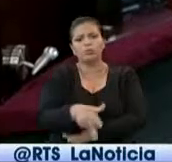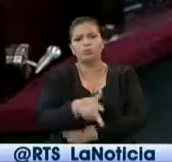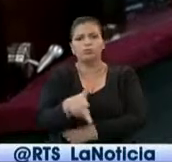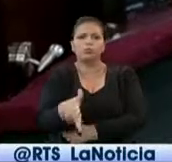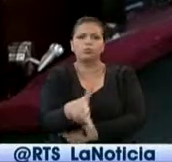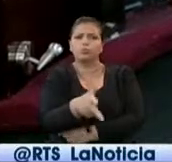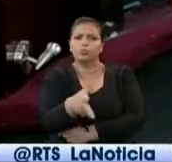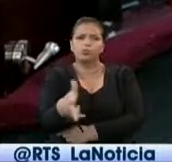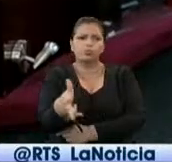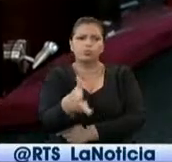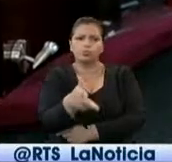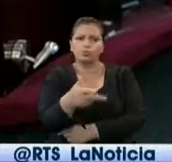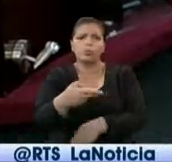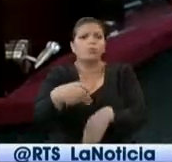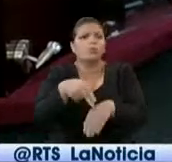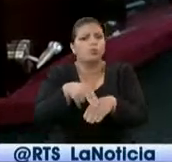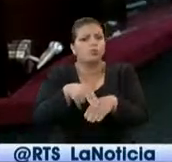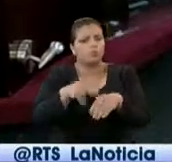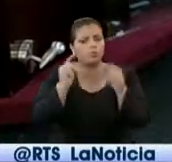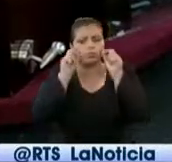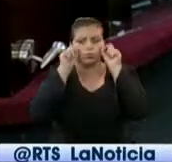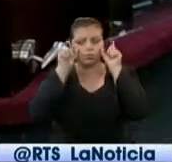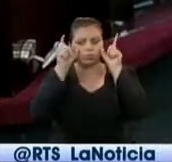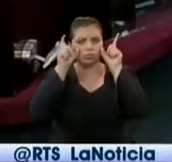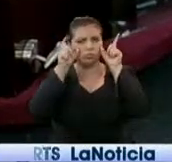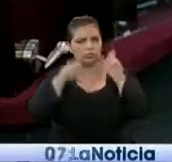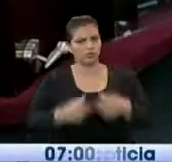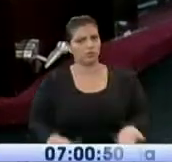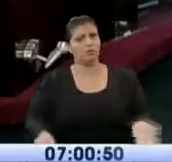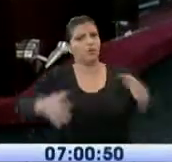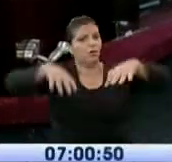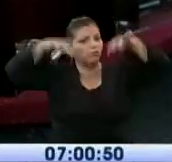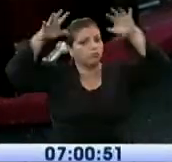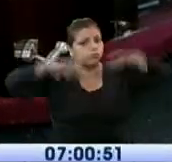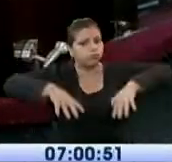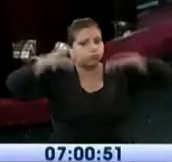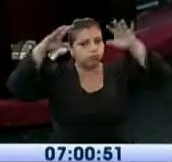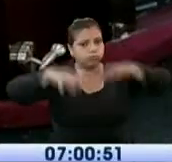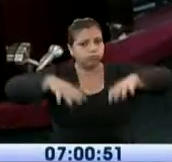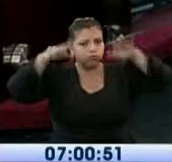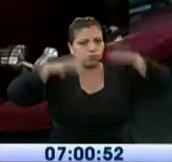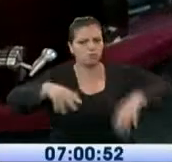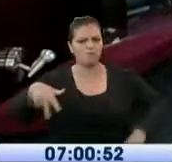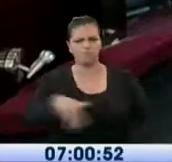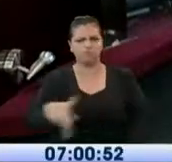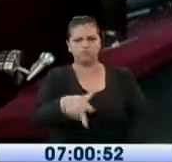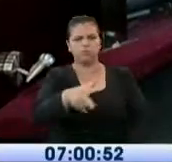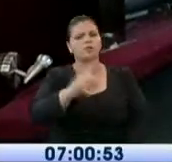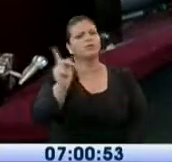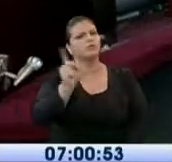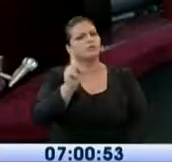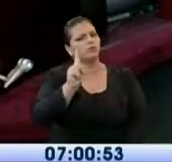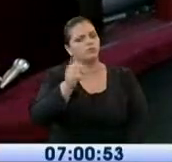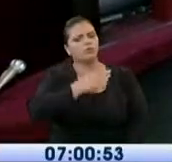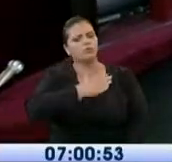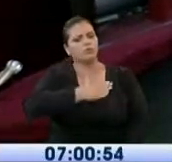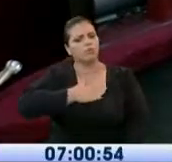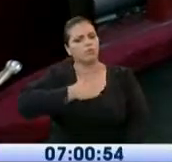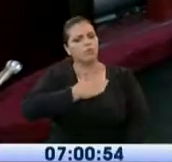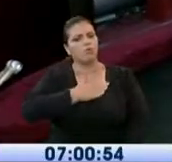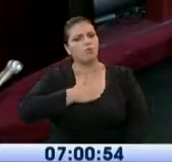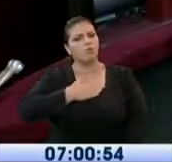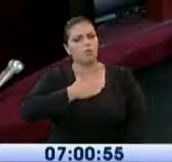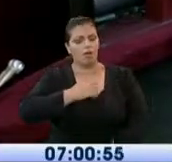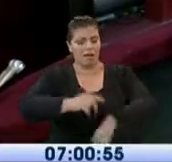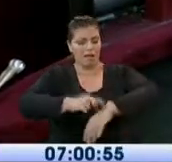norte de la ciudad. Ha llovido la noche en Guayaquil. Conduzcan con mucha tranquilidad y con mucha precaución. Salgan mucho